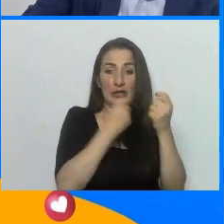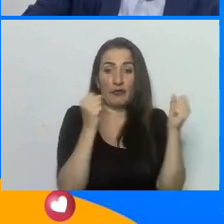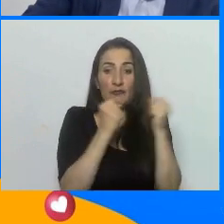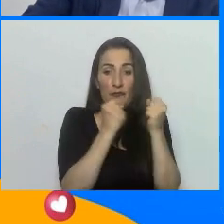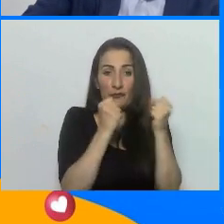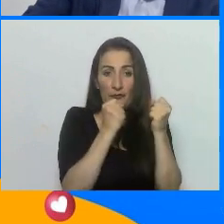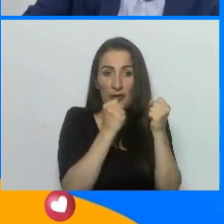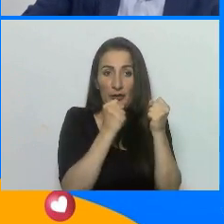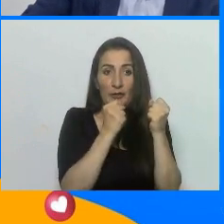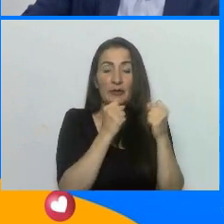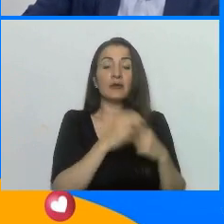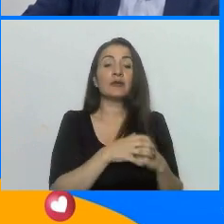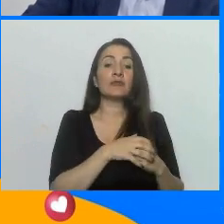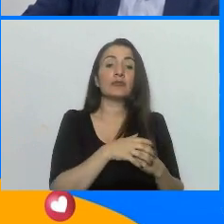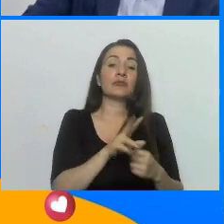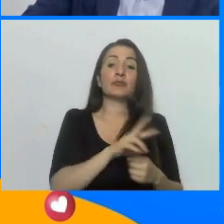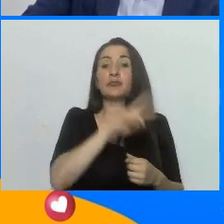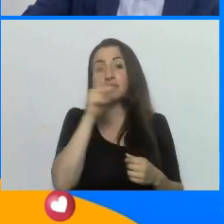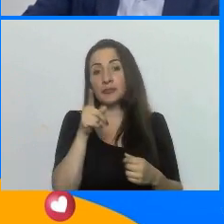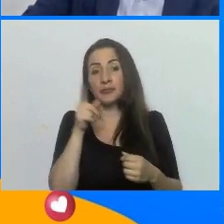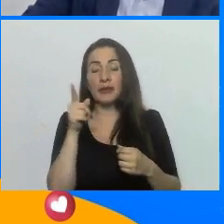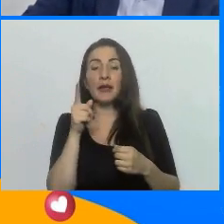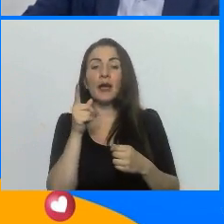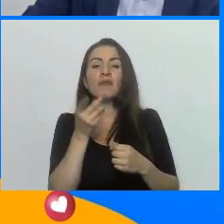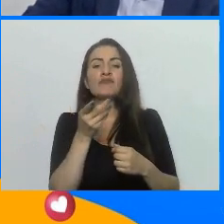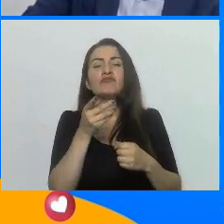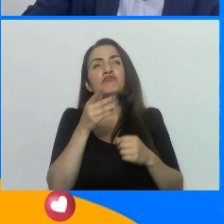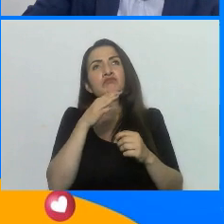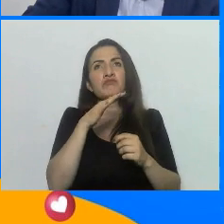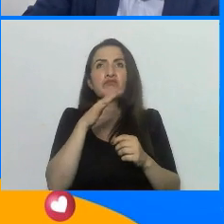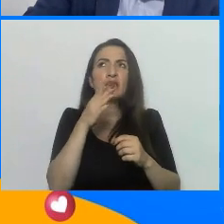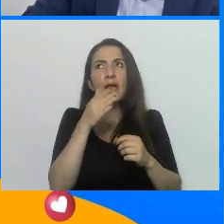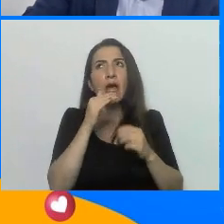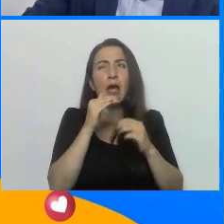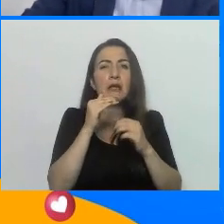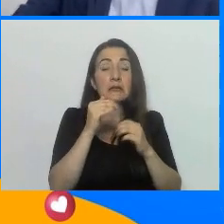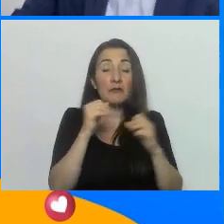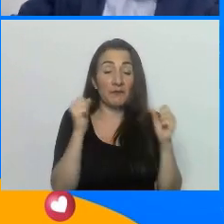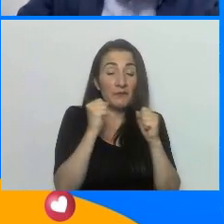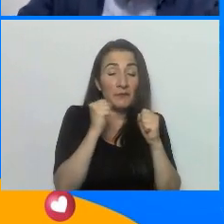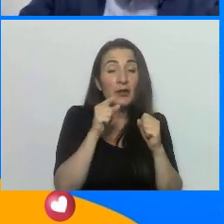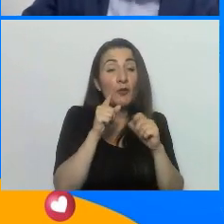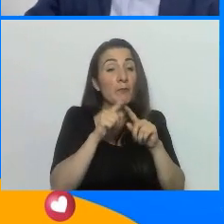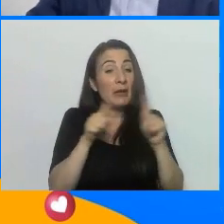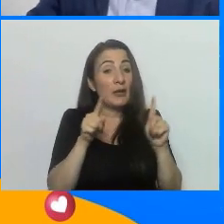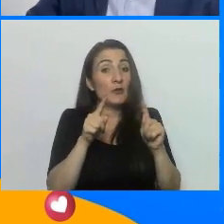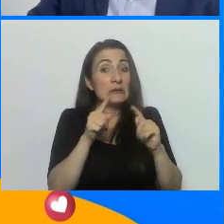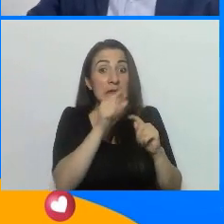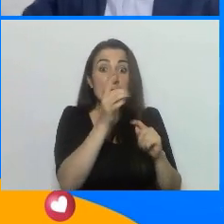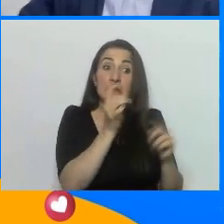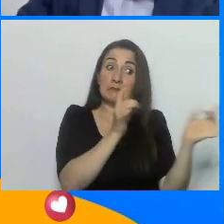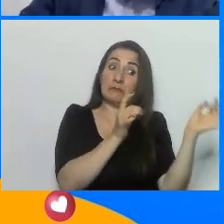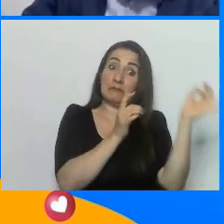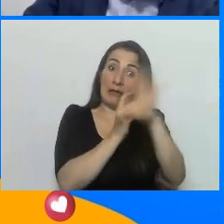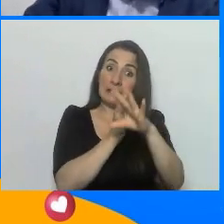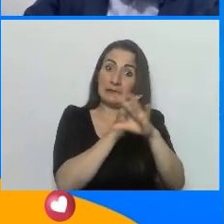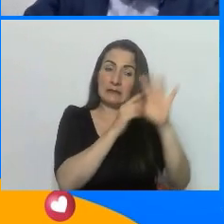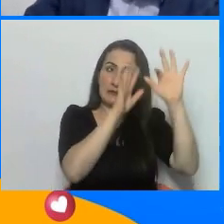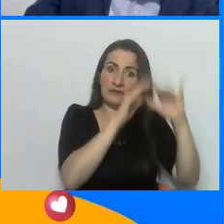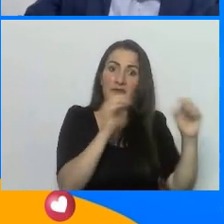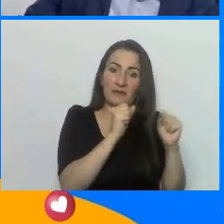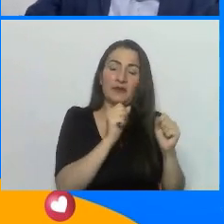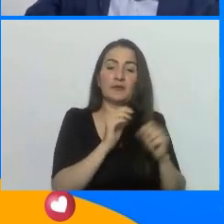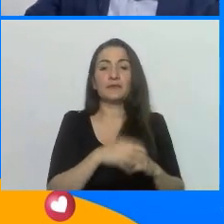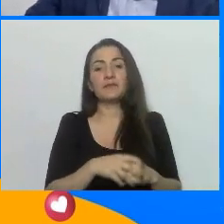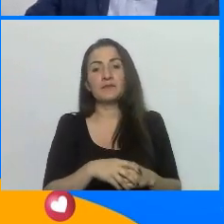ecosistema de latitudes altas. Y aquí es un ecosistema también de latitudes altas, pero no tan altas, cerca al polo, pero no tan cerca,